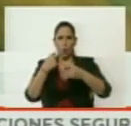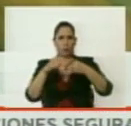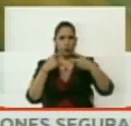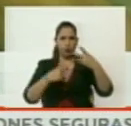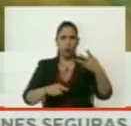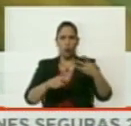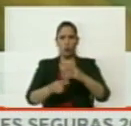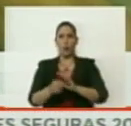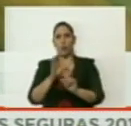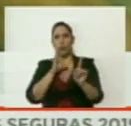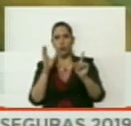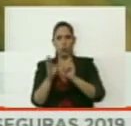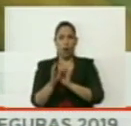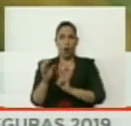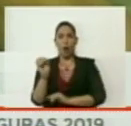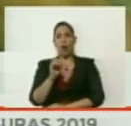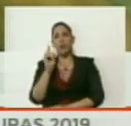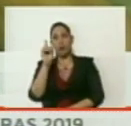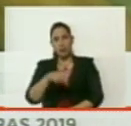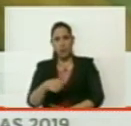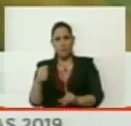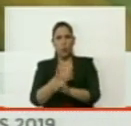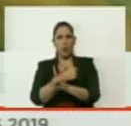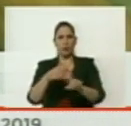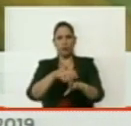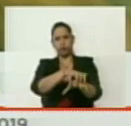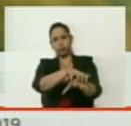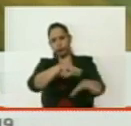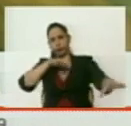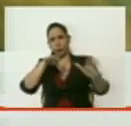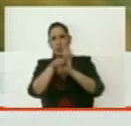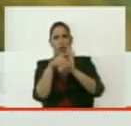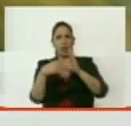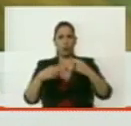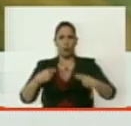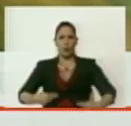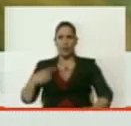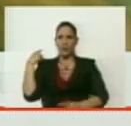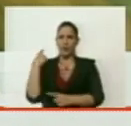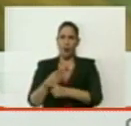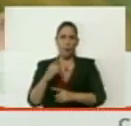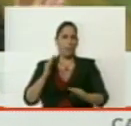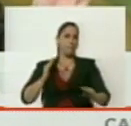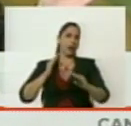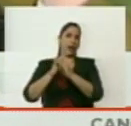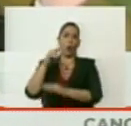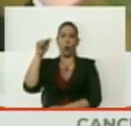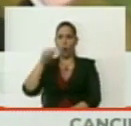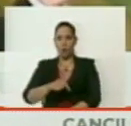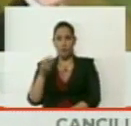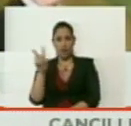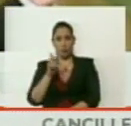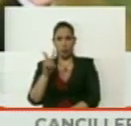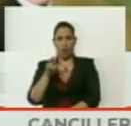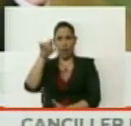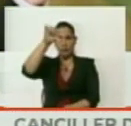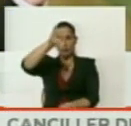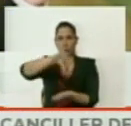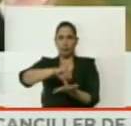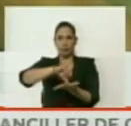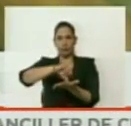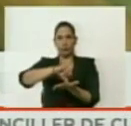diversidad cultural y la violación masiva de derechos humanos. Tenemos que detener hoy. Venezuela está en el epicentro,